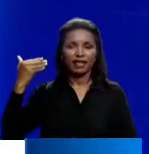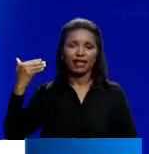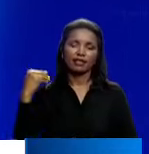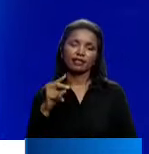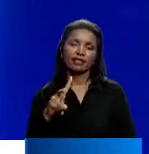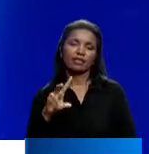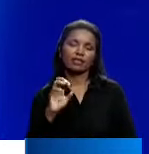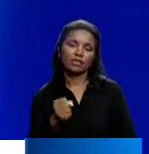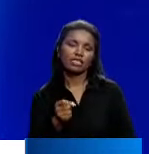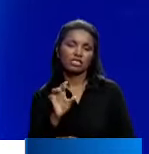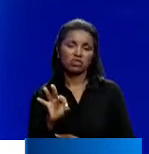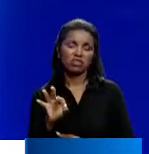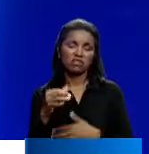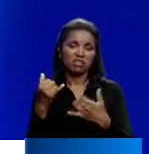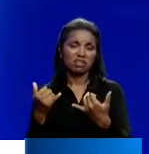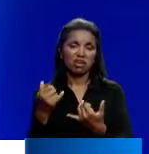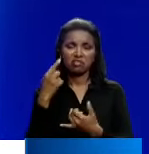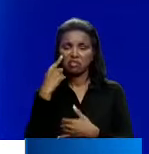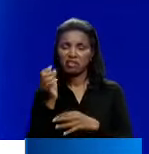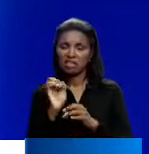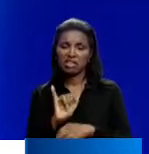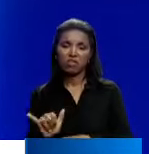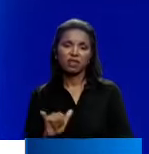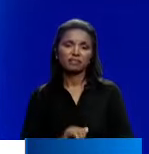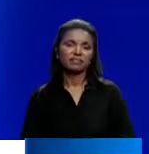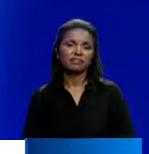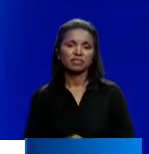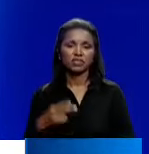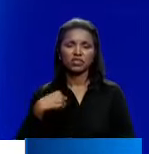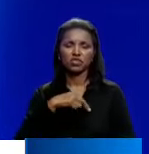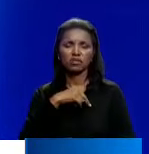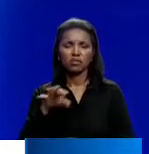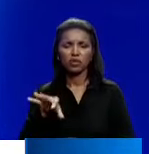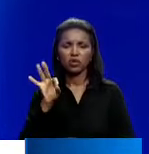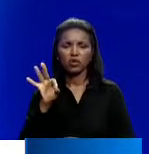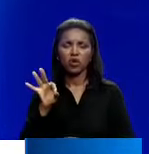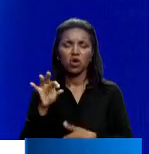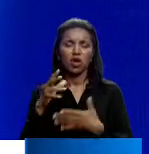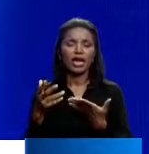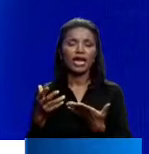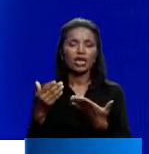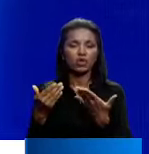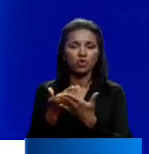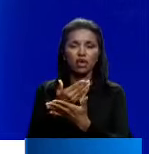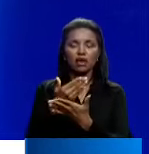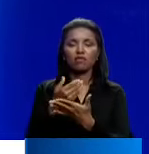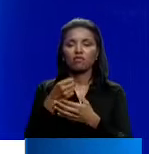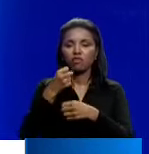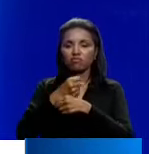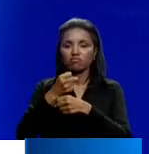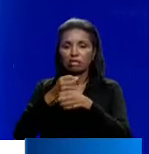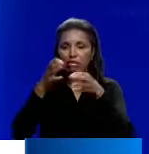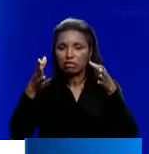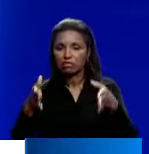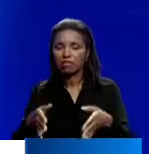2019 y que no se han cumplido. Y nosotros vamos a nombrar procuradores y magistrados que